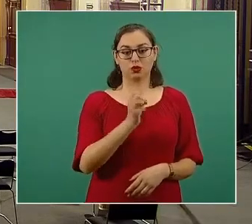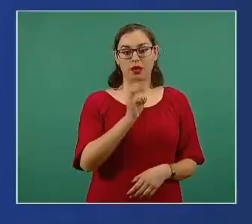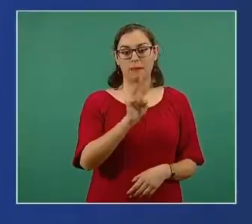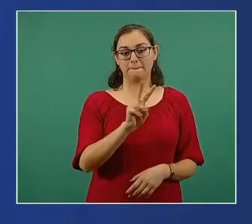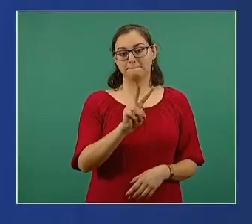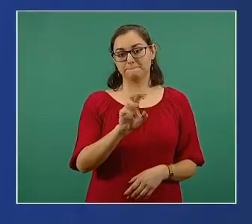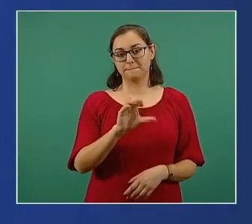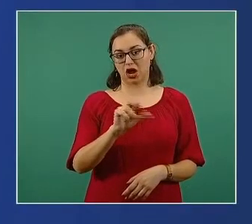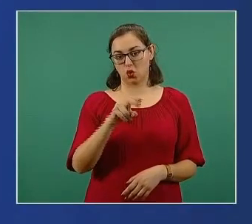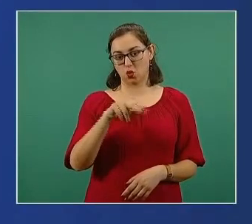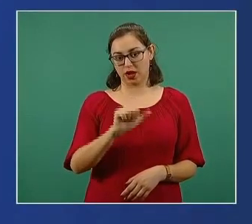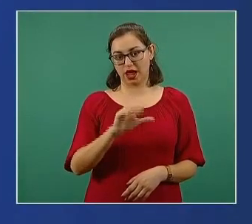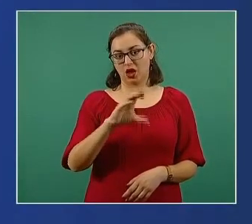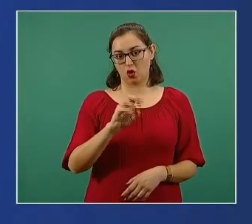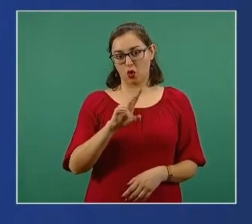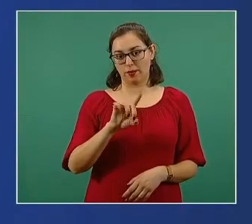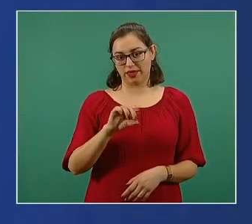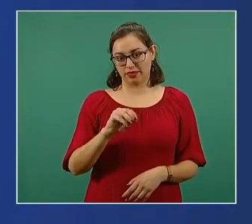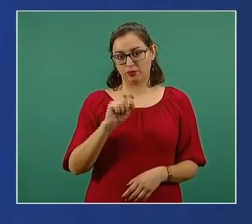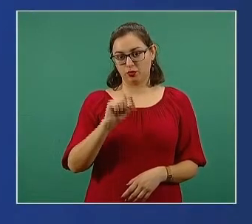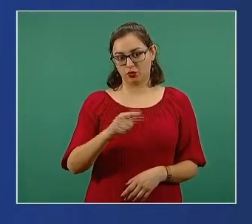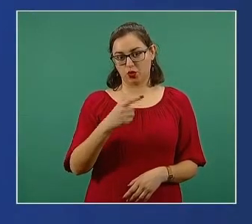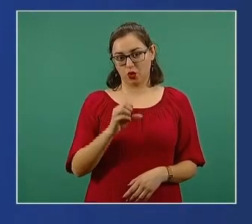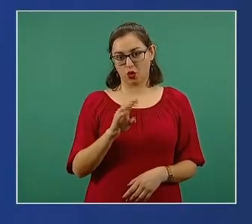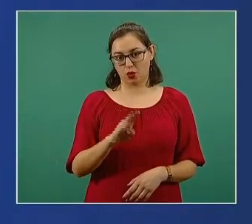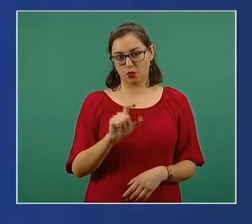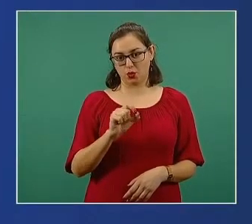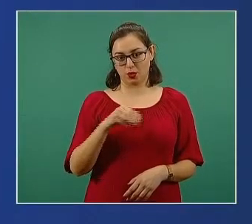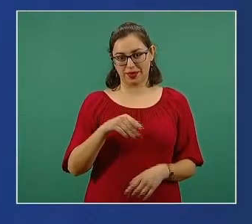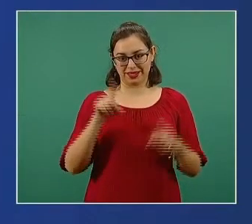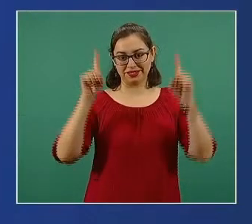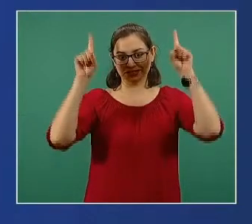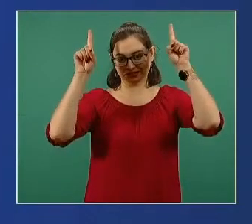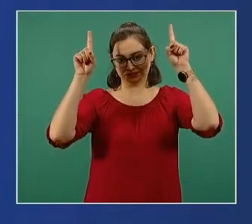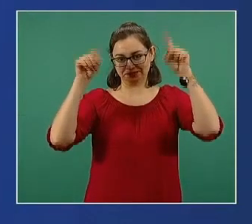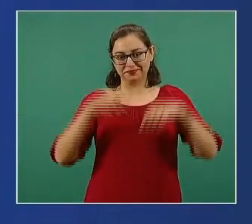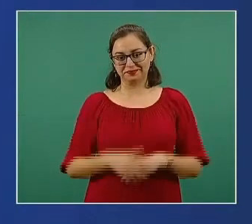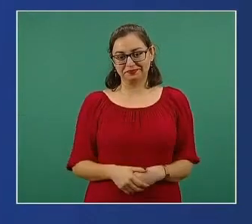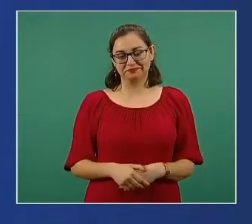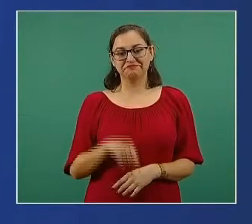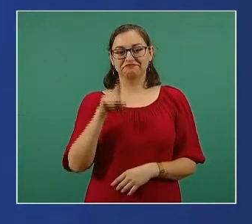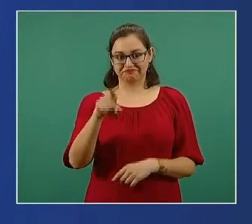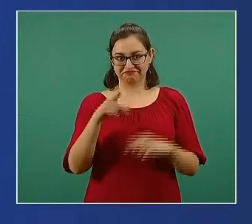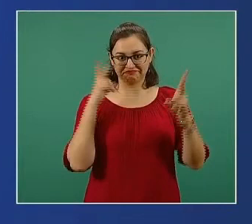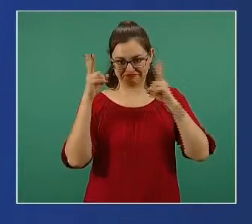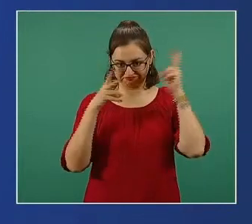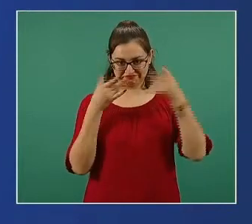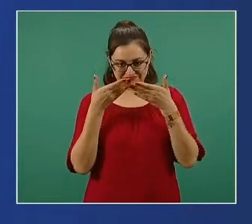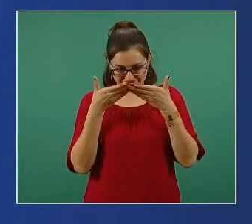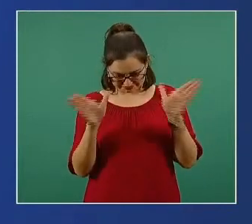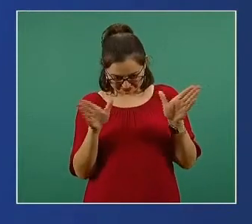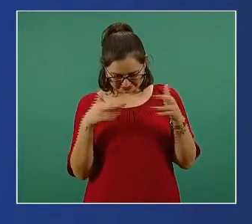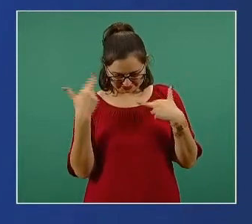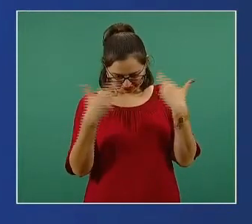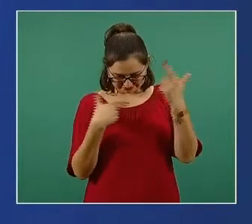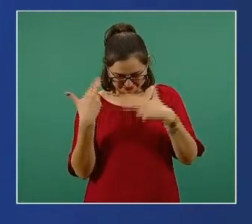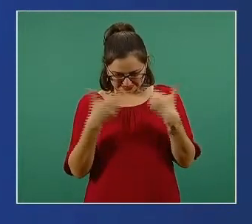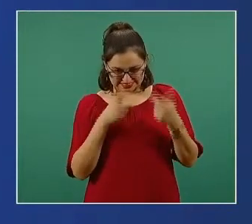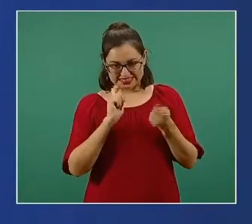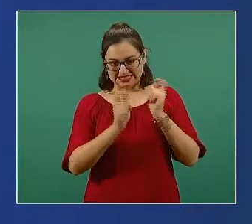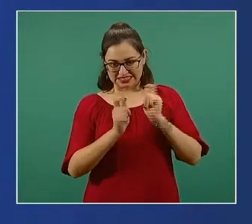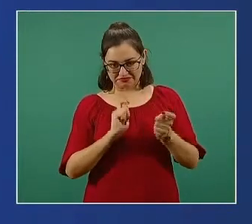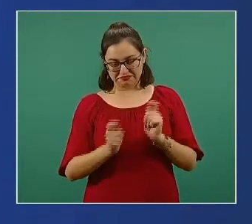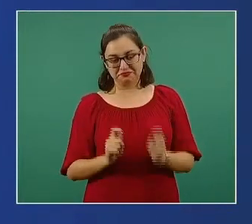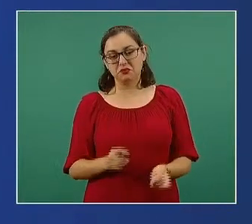vacunacovid.gov.mx y denos también retroalimentación sobre este sitio